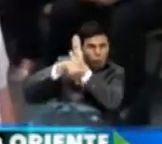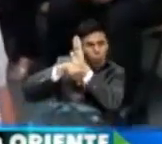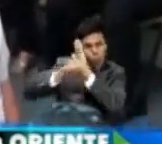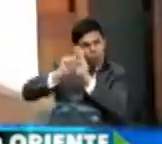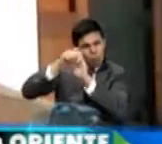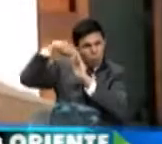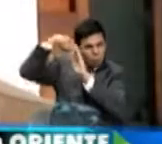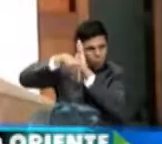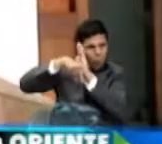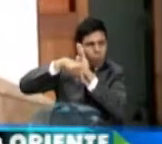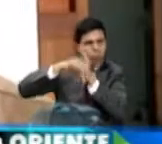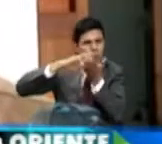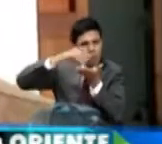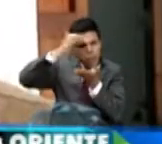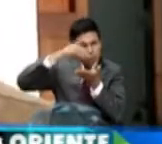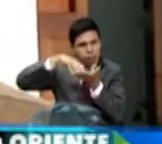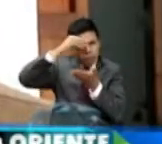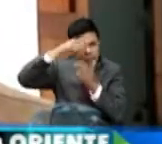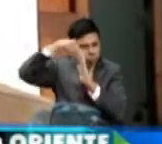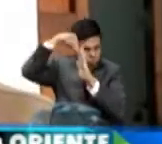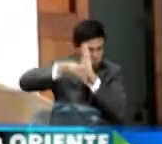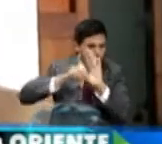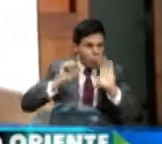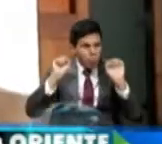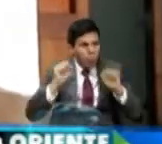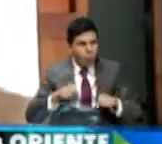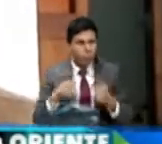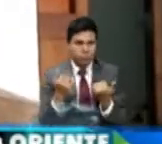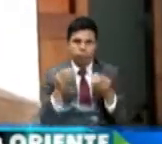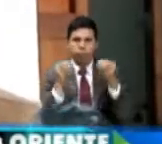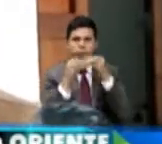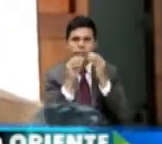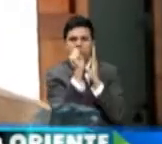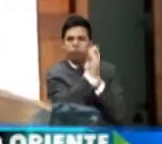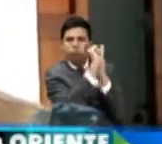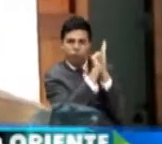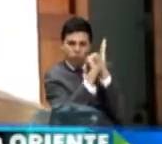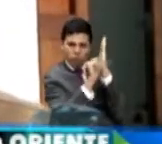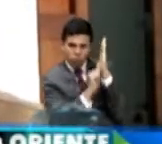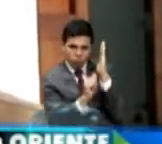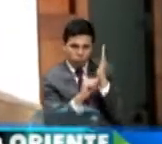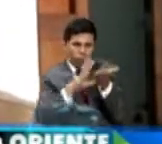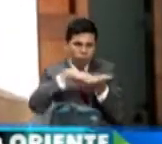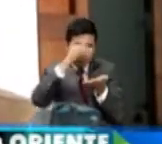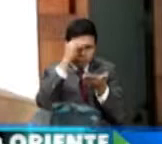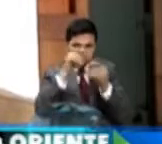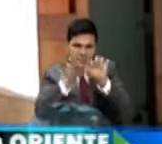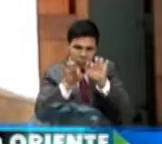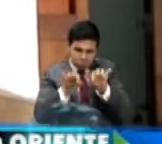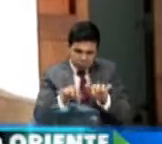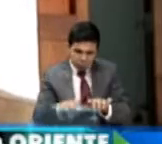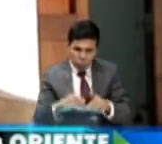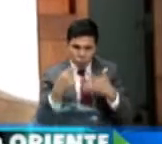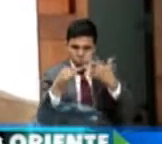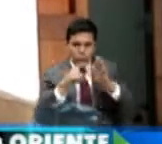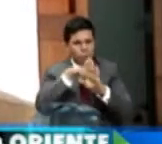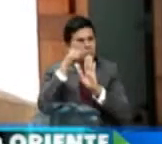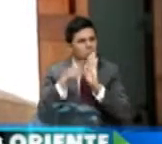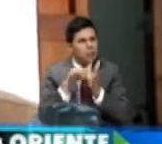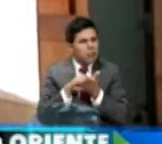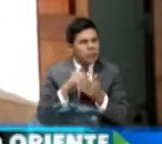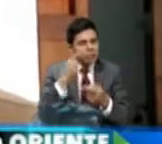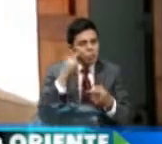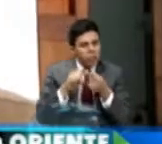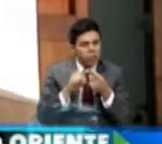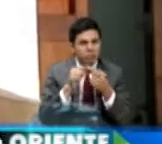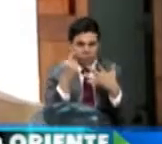un poquito con más de profundización, ¿sí? Ya manejo de software y ya de programas de texto, y pues esa es como la idea,